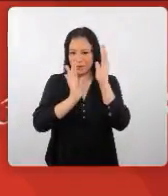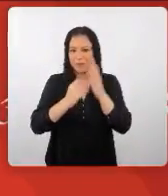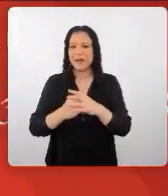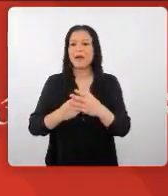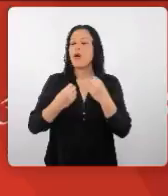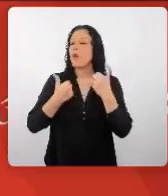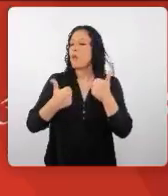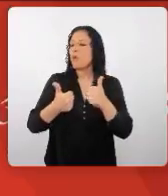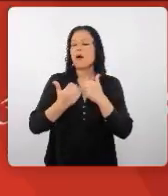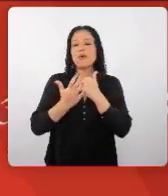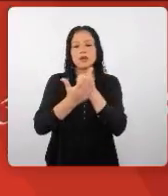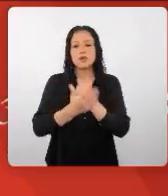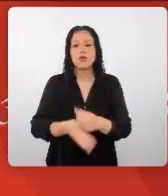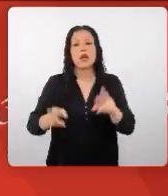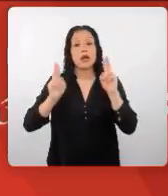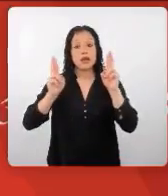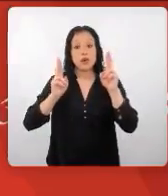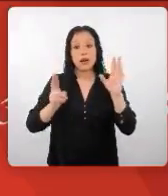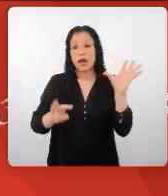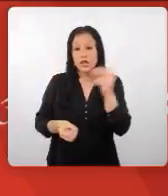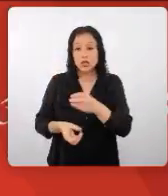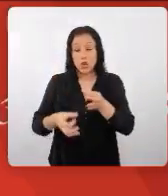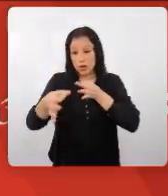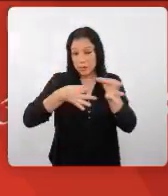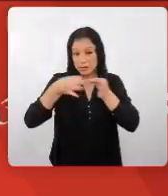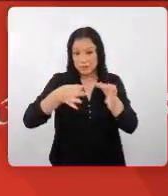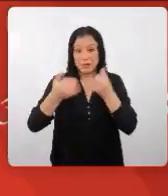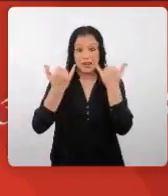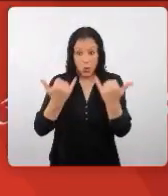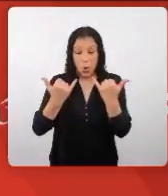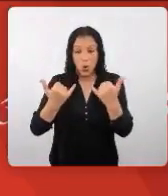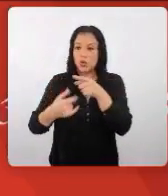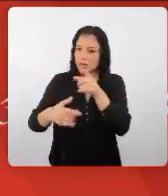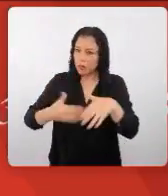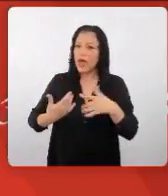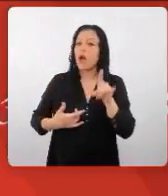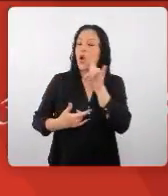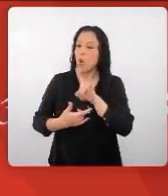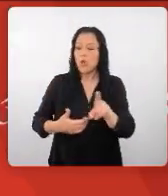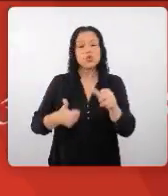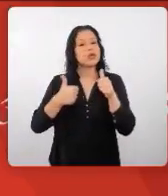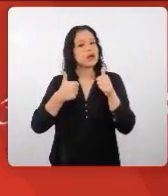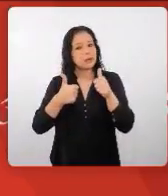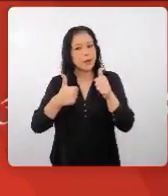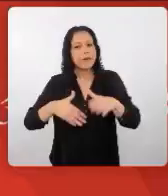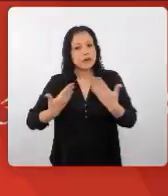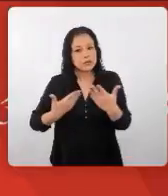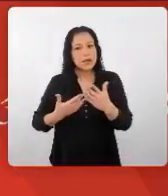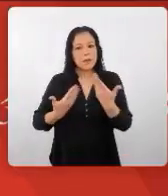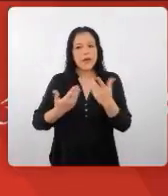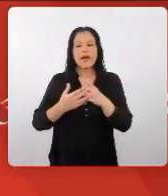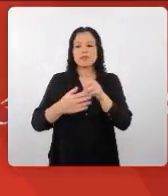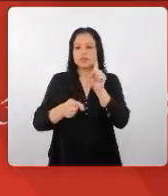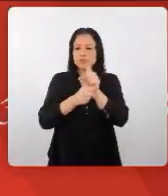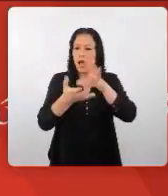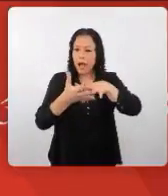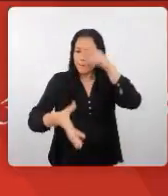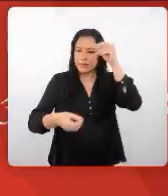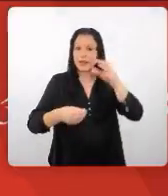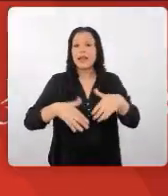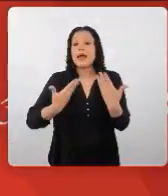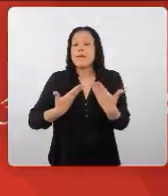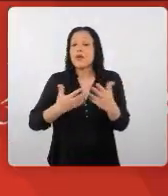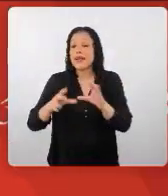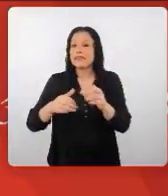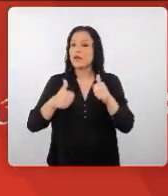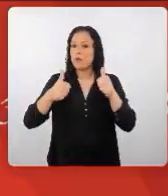ayuda. Espero que todo lo que hemos explicado el día de hoy les pueda servir un montón para que ustedes también puedan capacitarse y hacer un buen